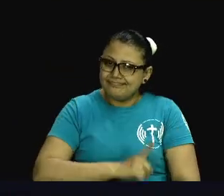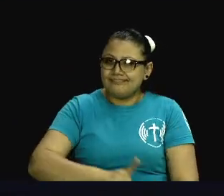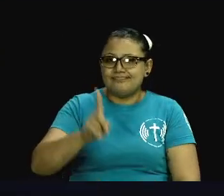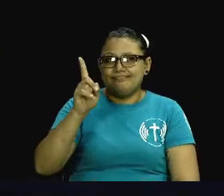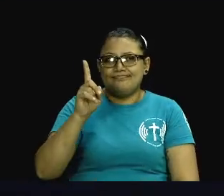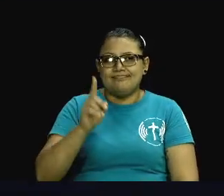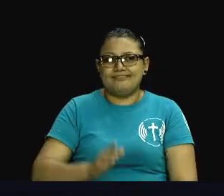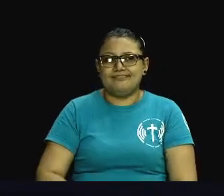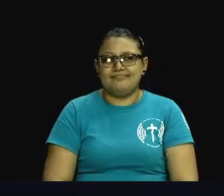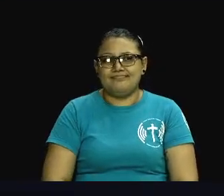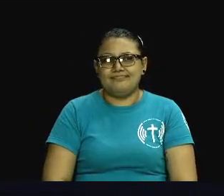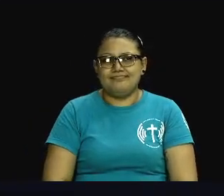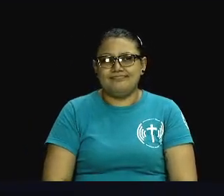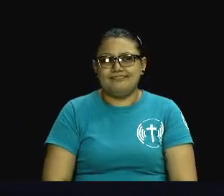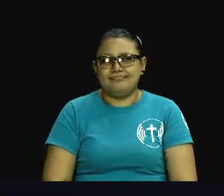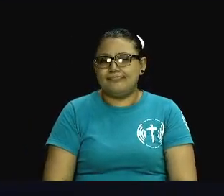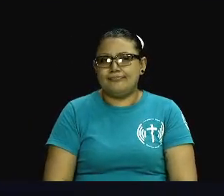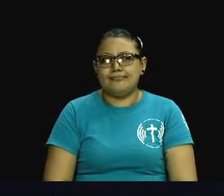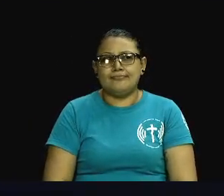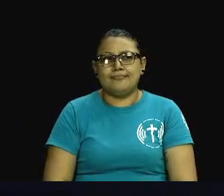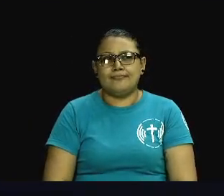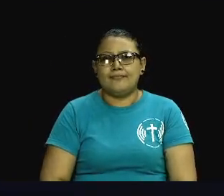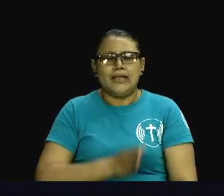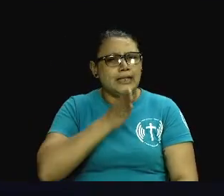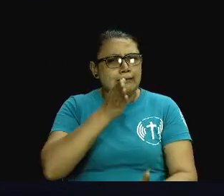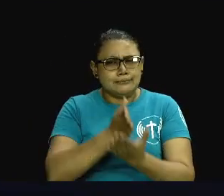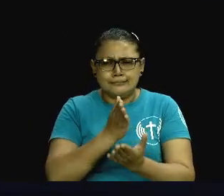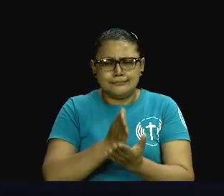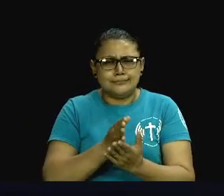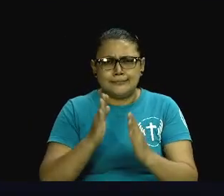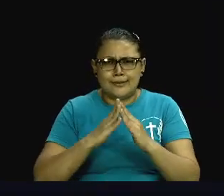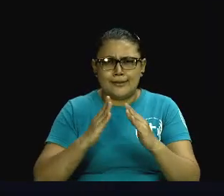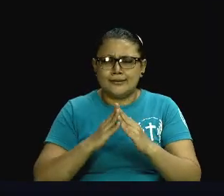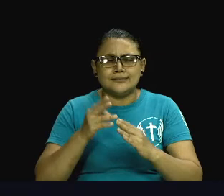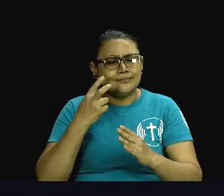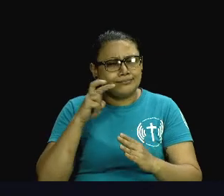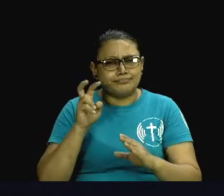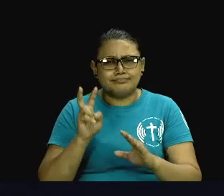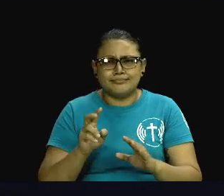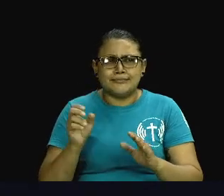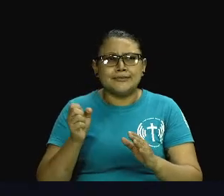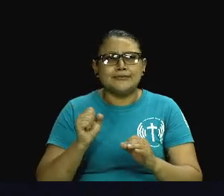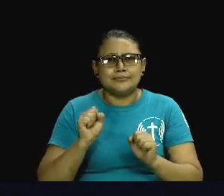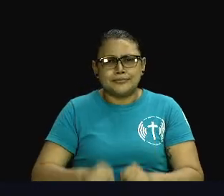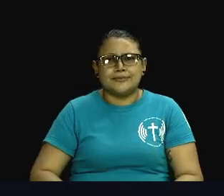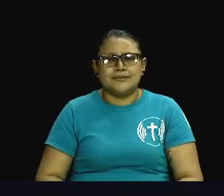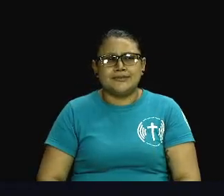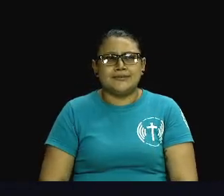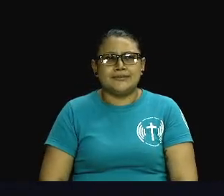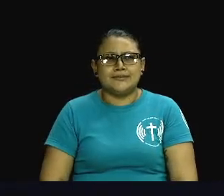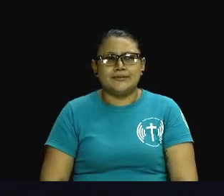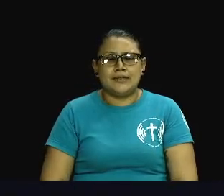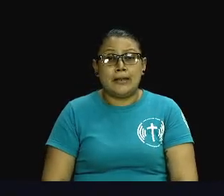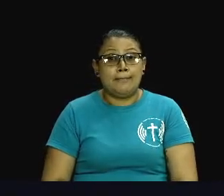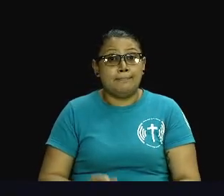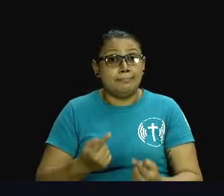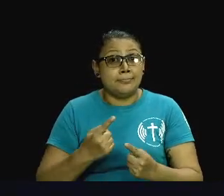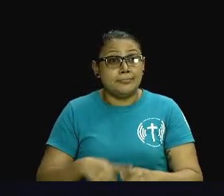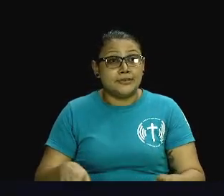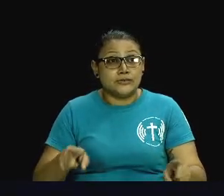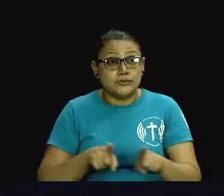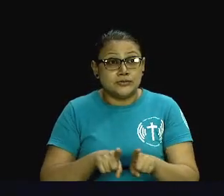a pasar la fricción dice hebreo capítulo 13 y usted lo lee en casa versículo 6 pero hermanos dice el escritor